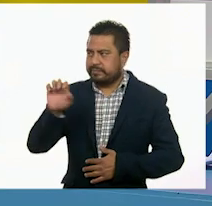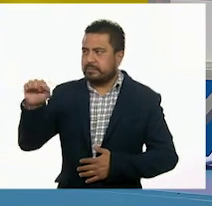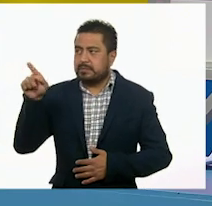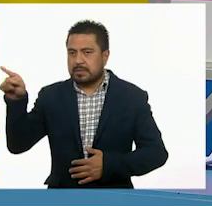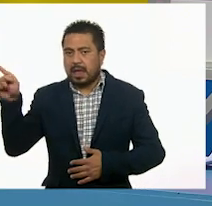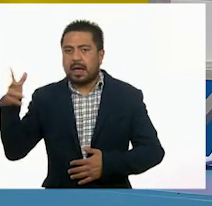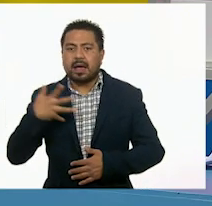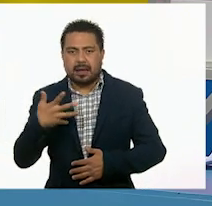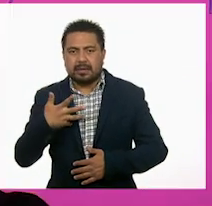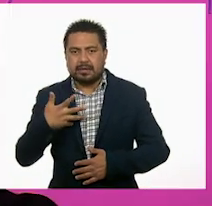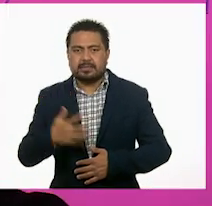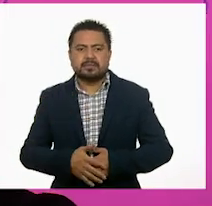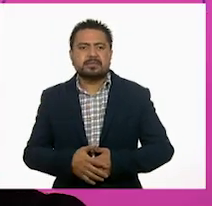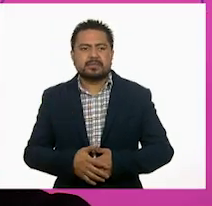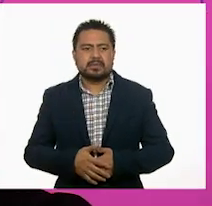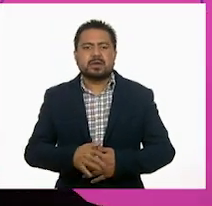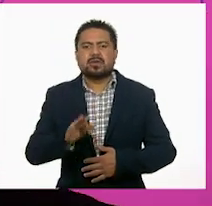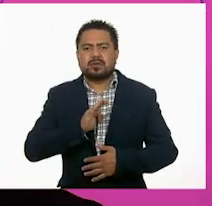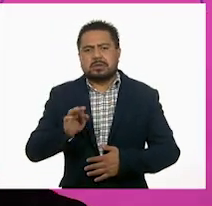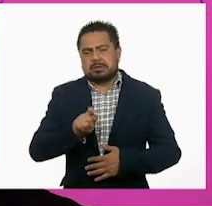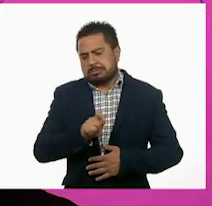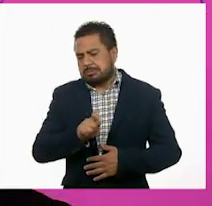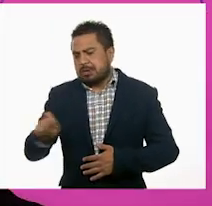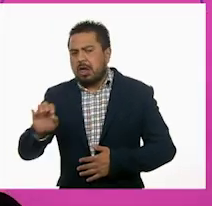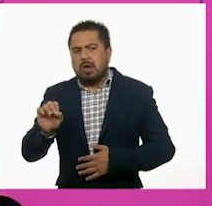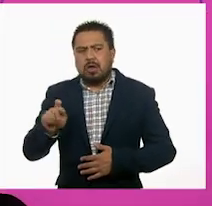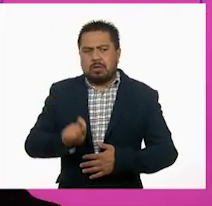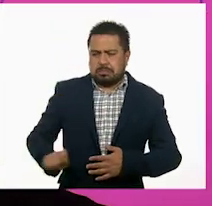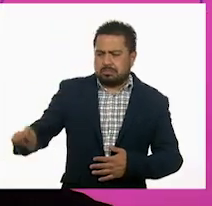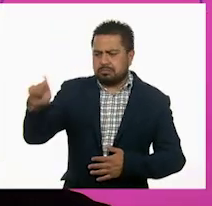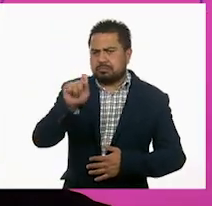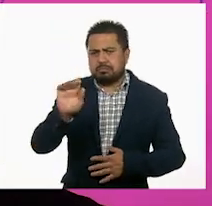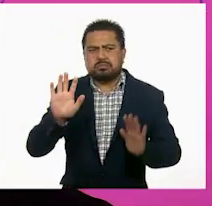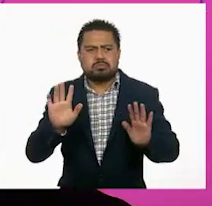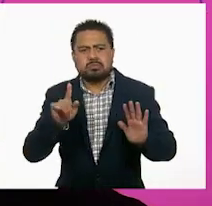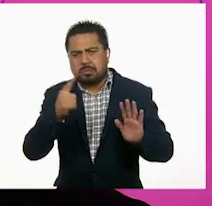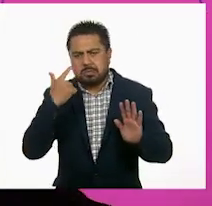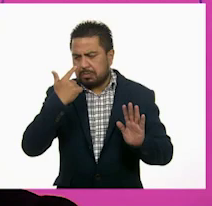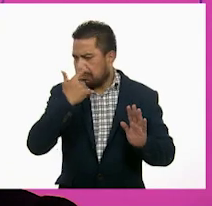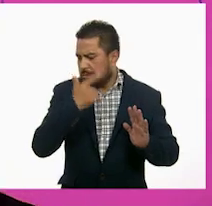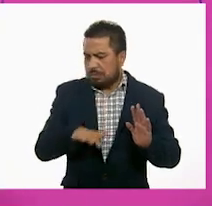Perfecto. No, podemos encerrar o subrayar. Muy bien.